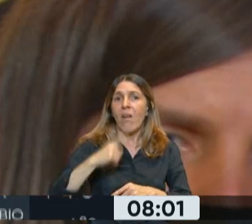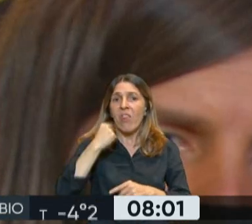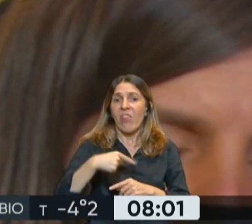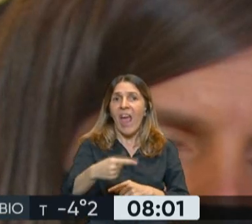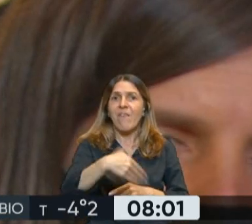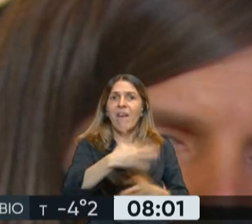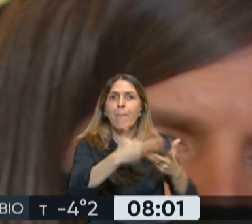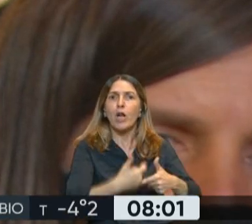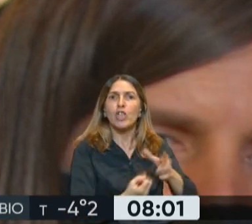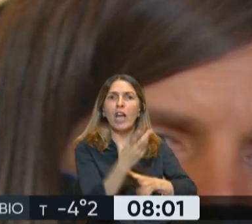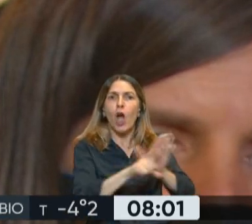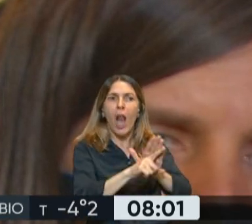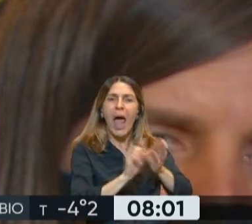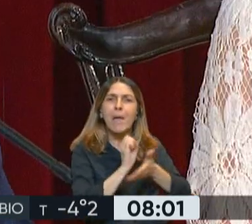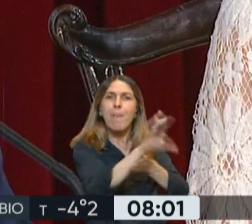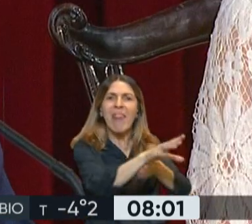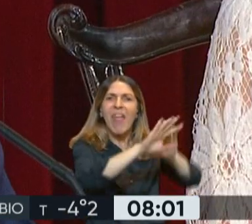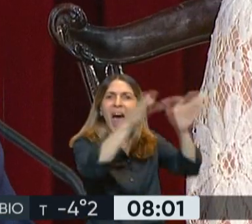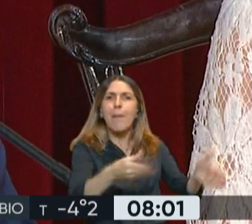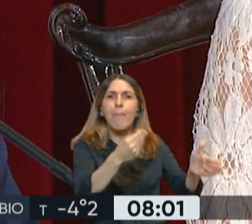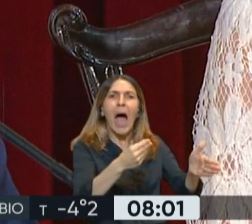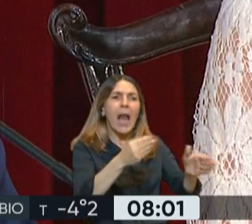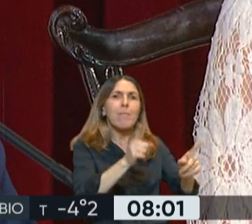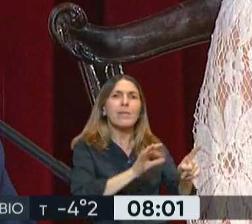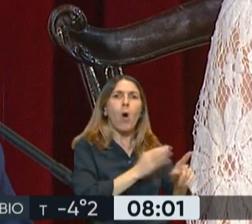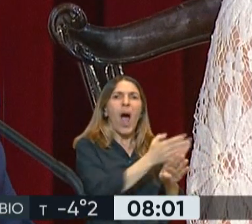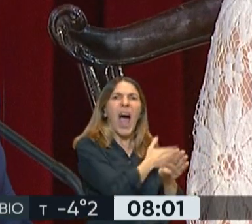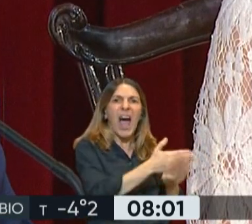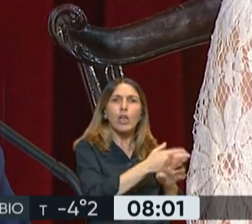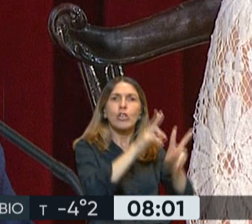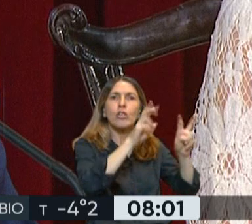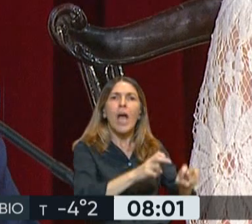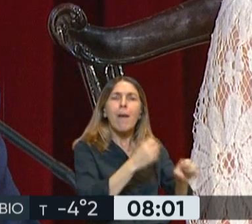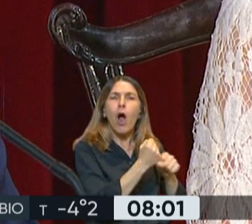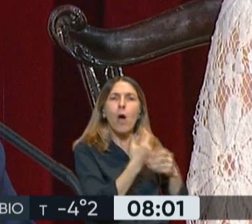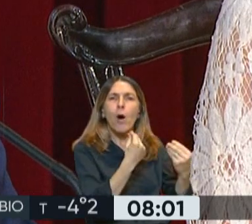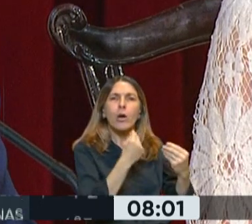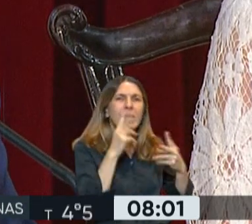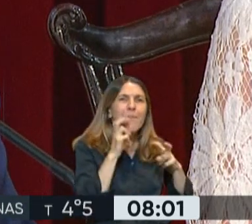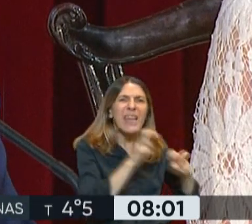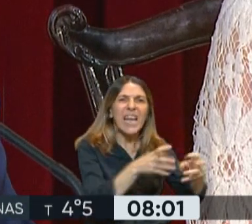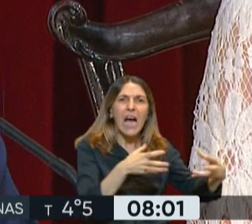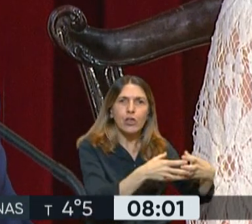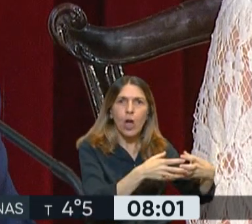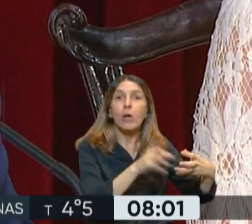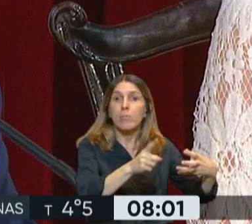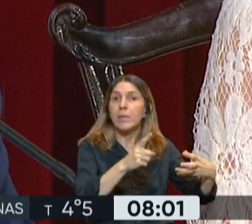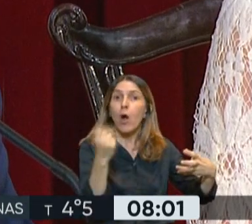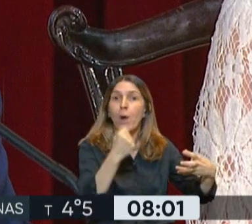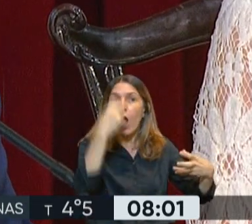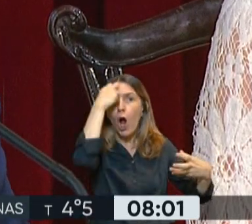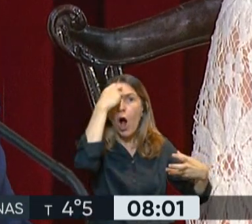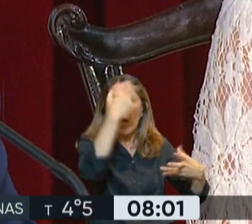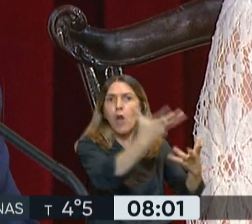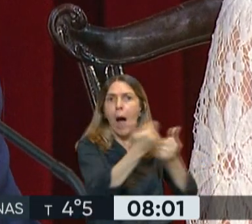un proyecto de ley que permita consolidar el trabajo hecho en estos años en materia de inteligencia. Es indispensable que el Congreso acompañe